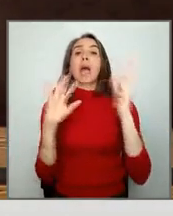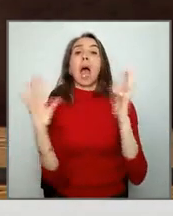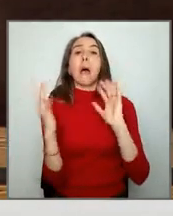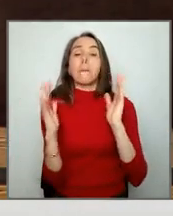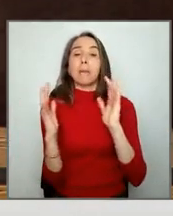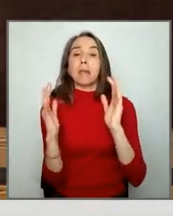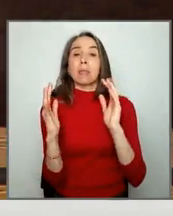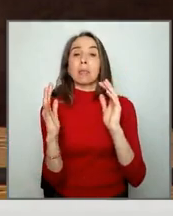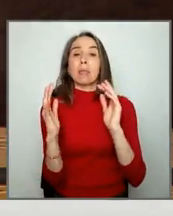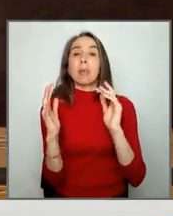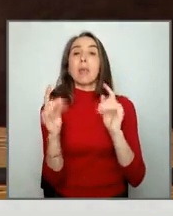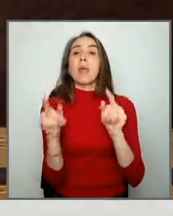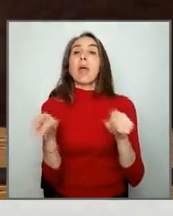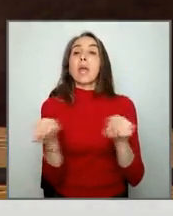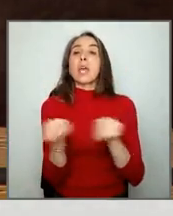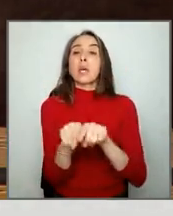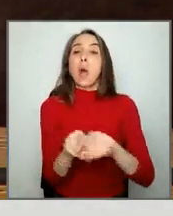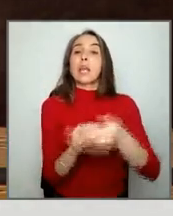concebida originalmente